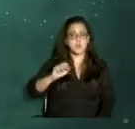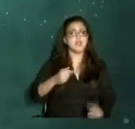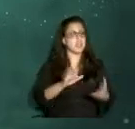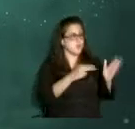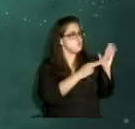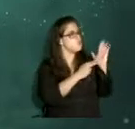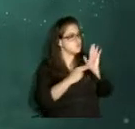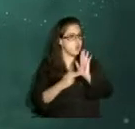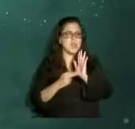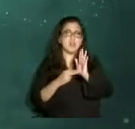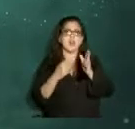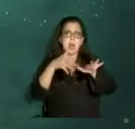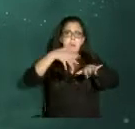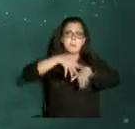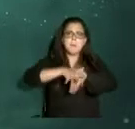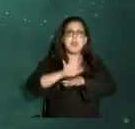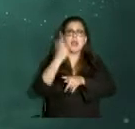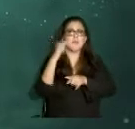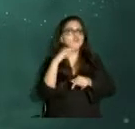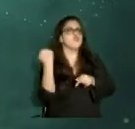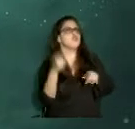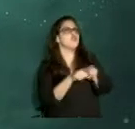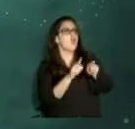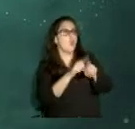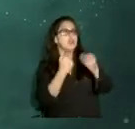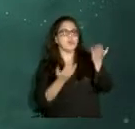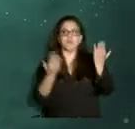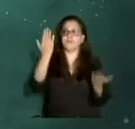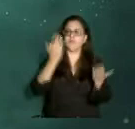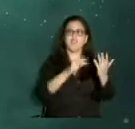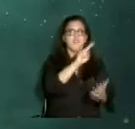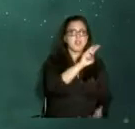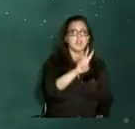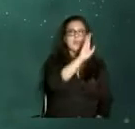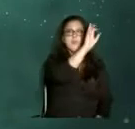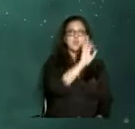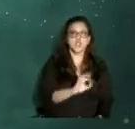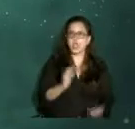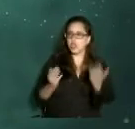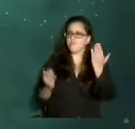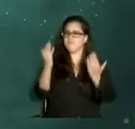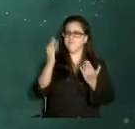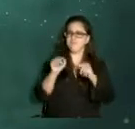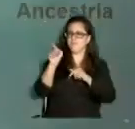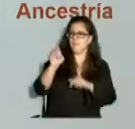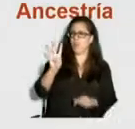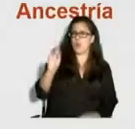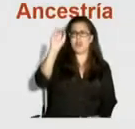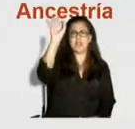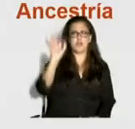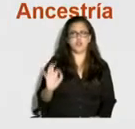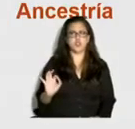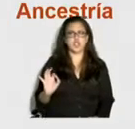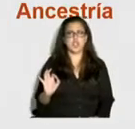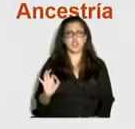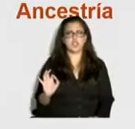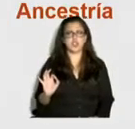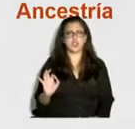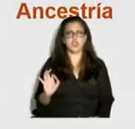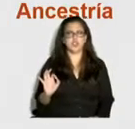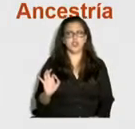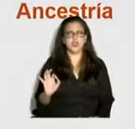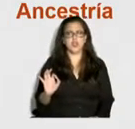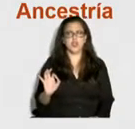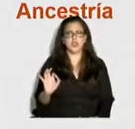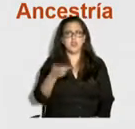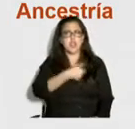Pero más aún, si nosotros comparamos este 23% respecto del 40% que tenían los españoles y del 1 o 0 de los